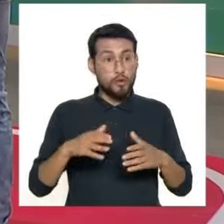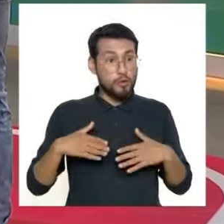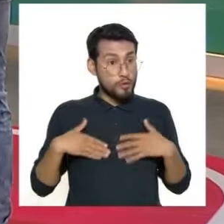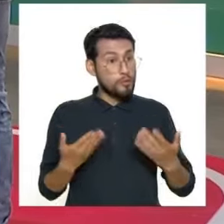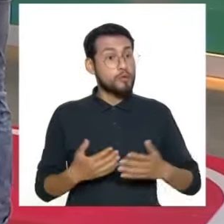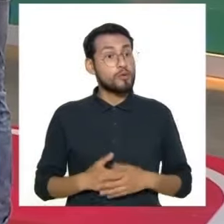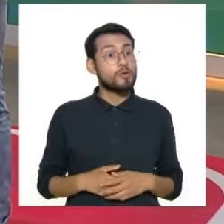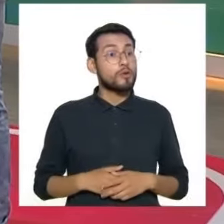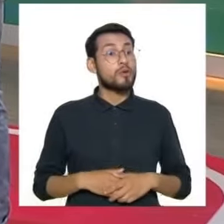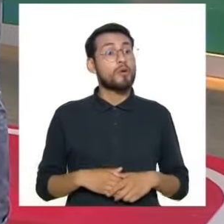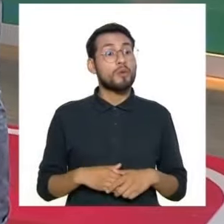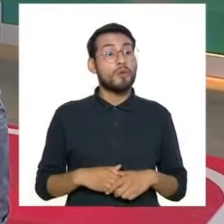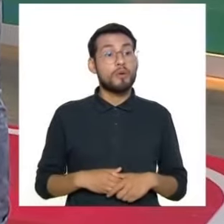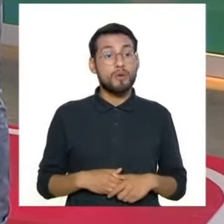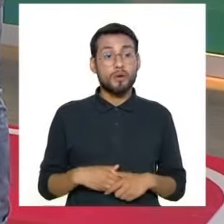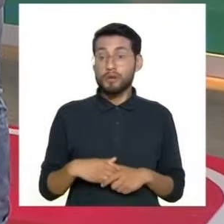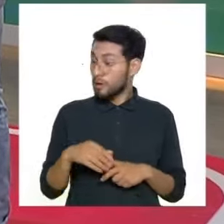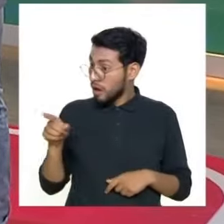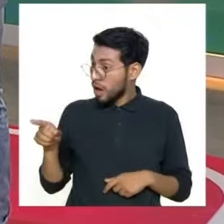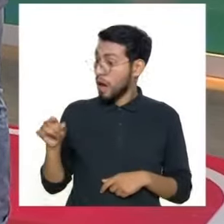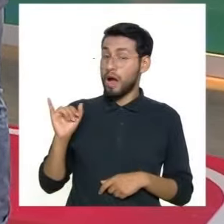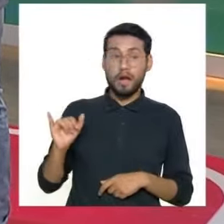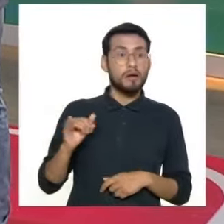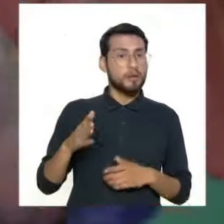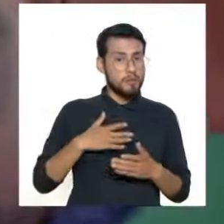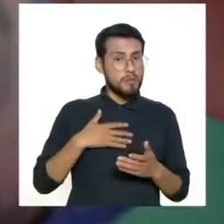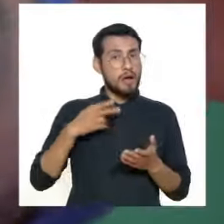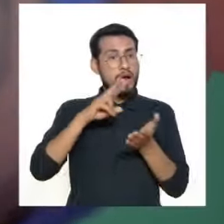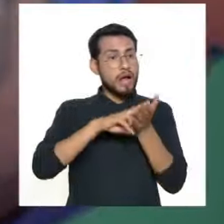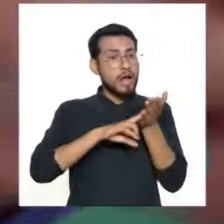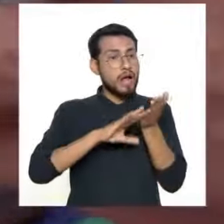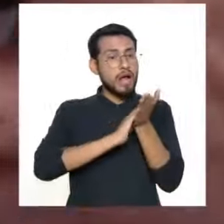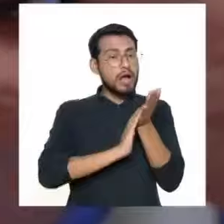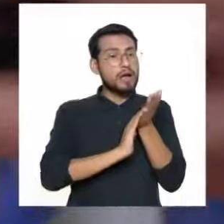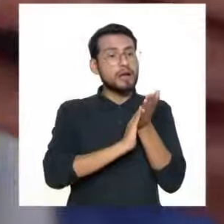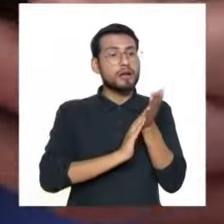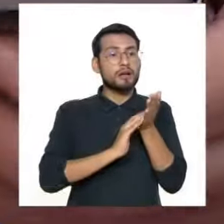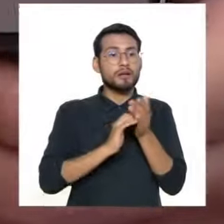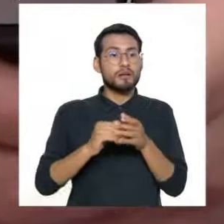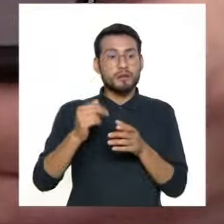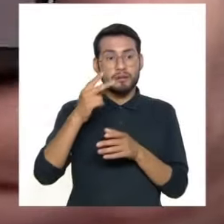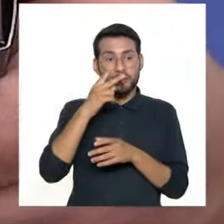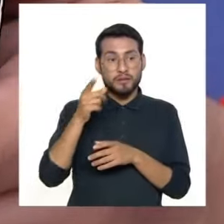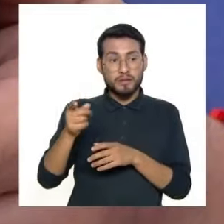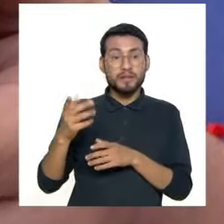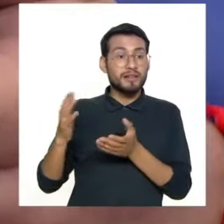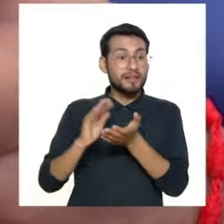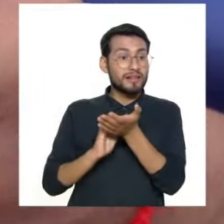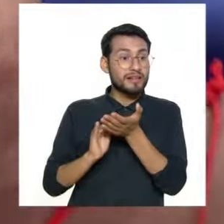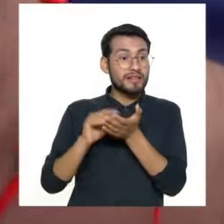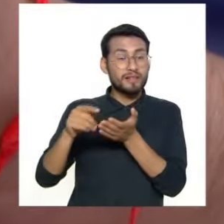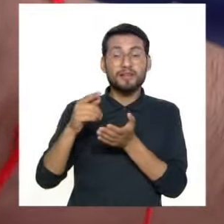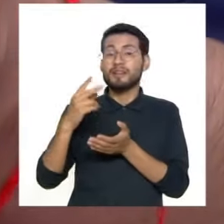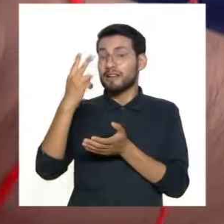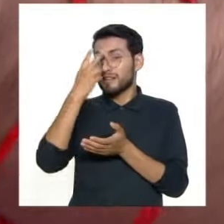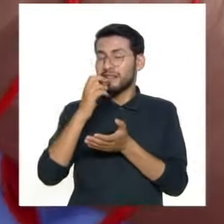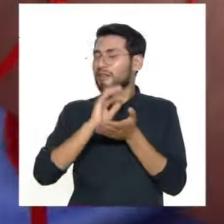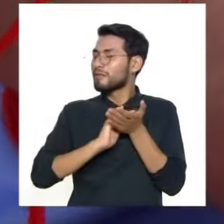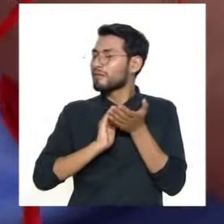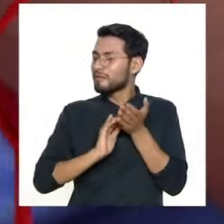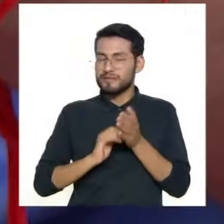puedan poder poder poder leer poder también el detal voy de estos